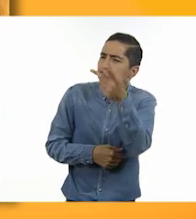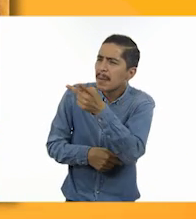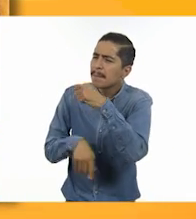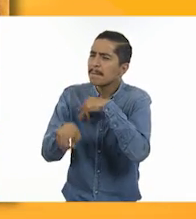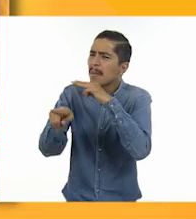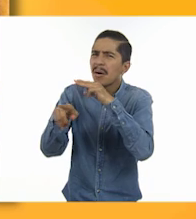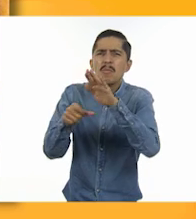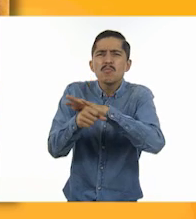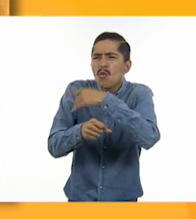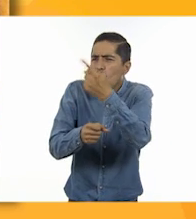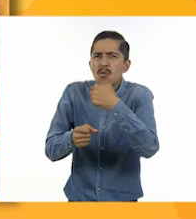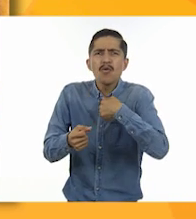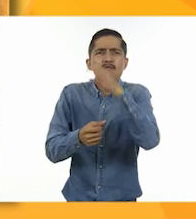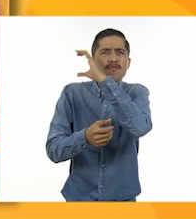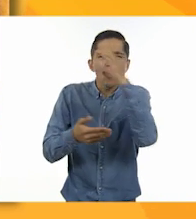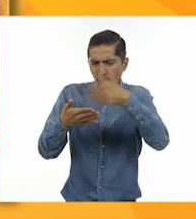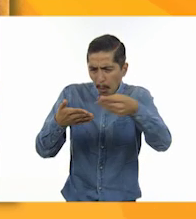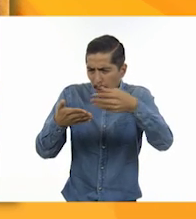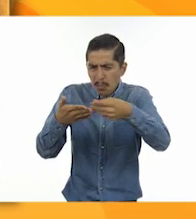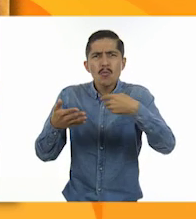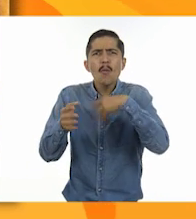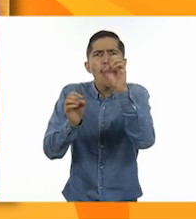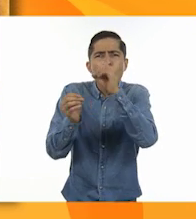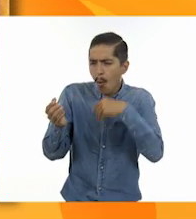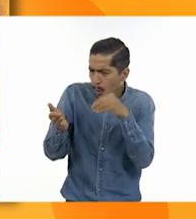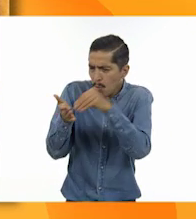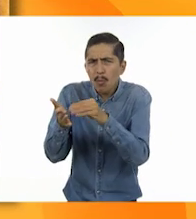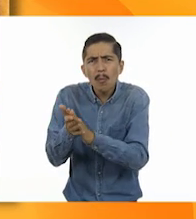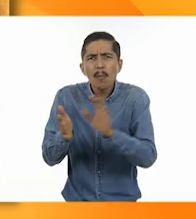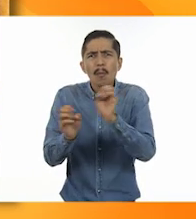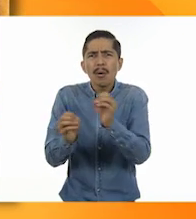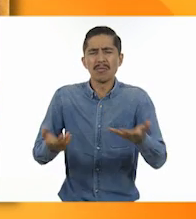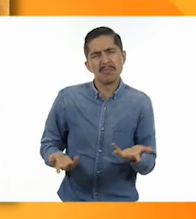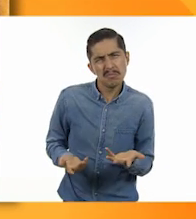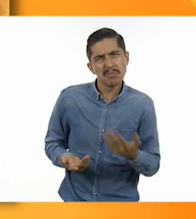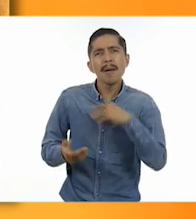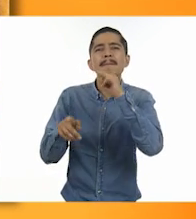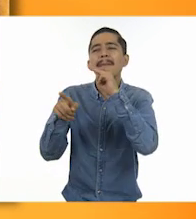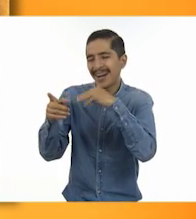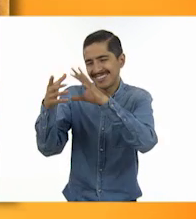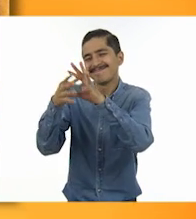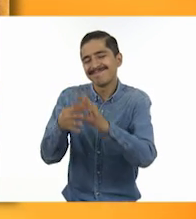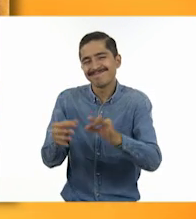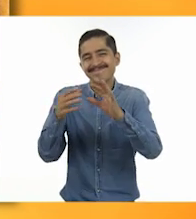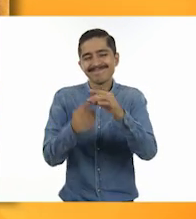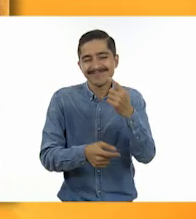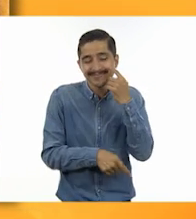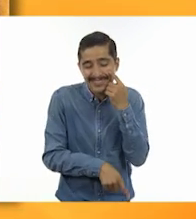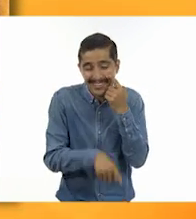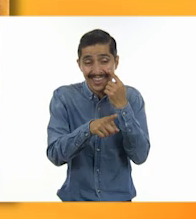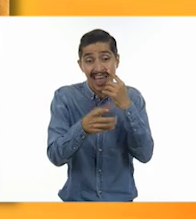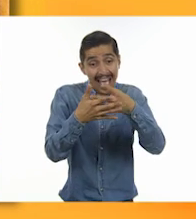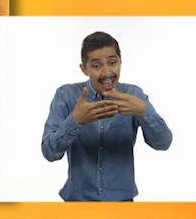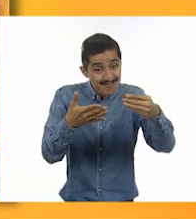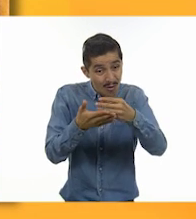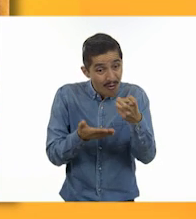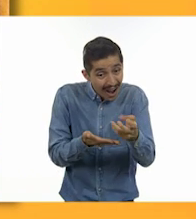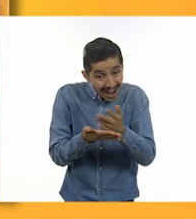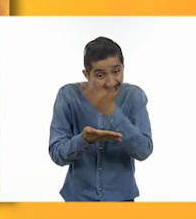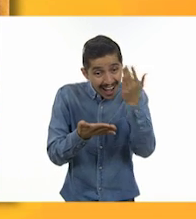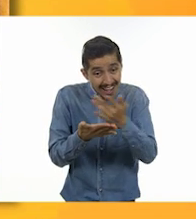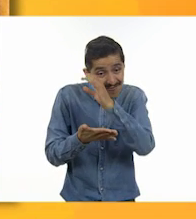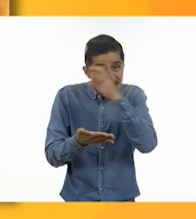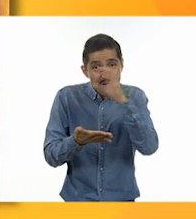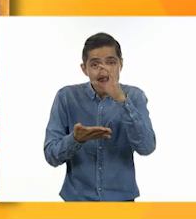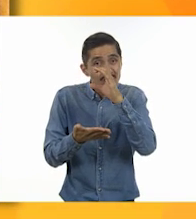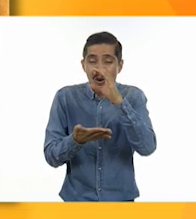por qué yo no estaba en ninguna de las fotos, y ella me explicó que todo lo que veía en el álbum había sucedido